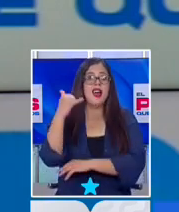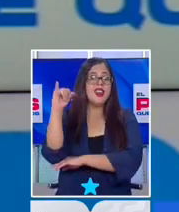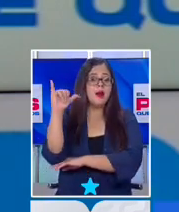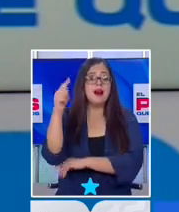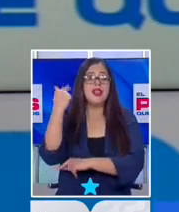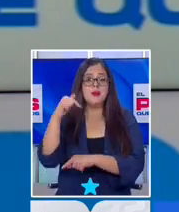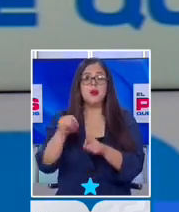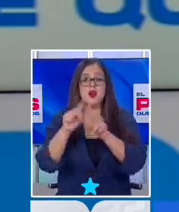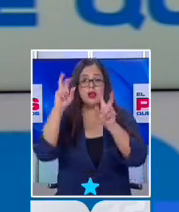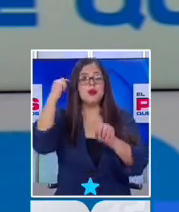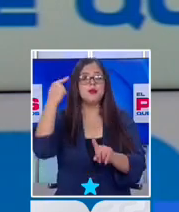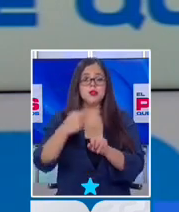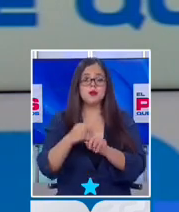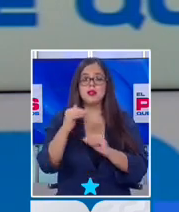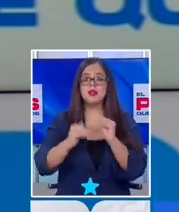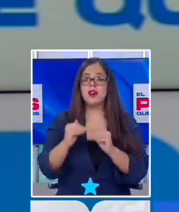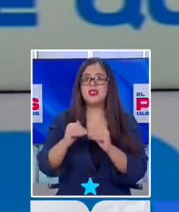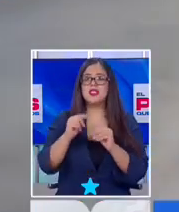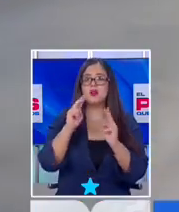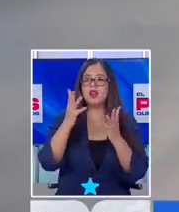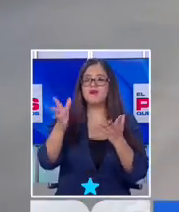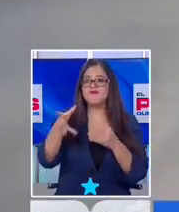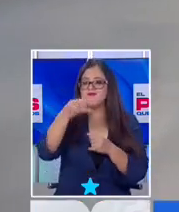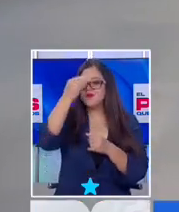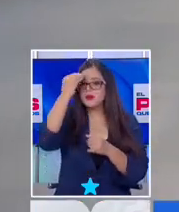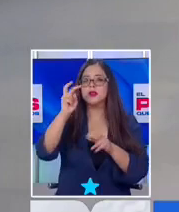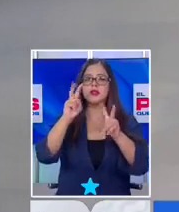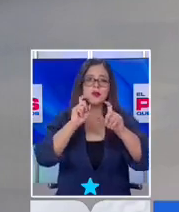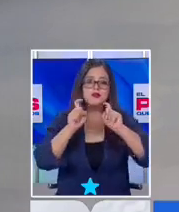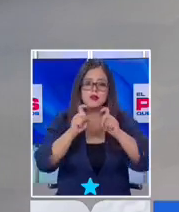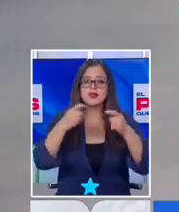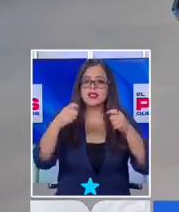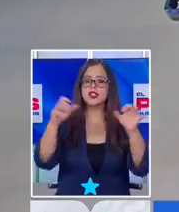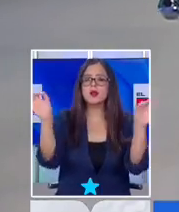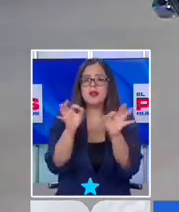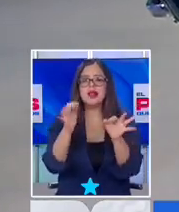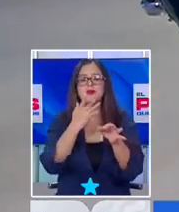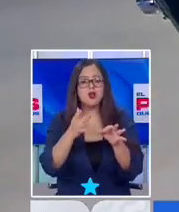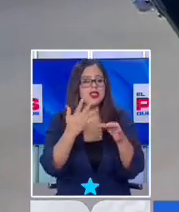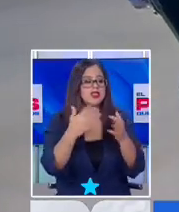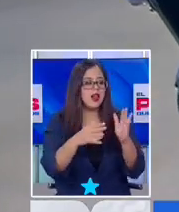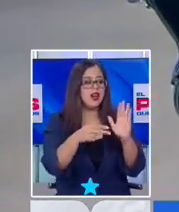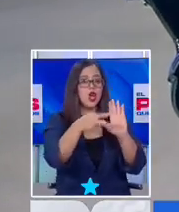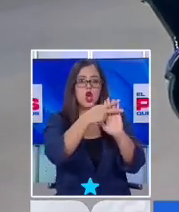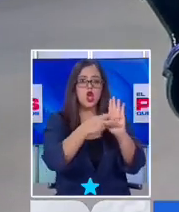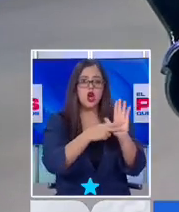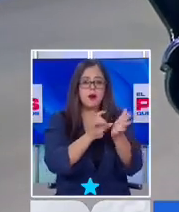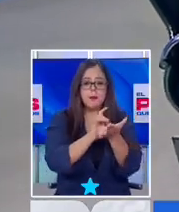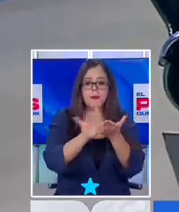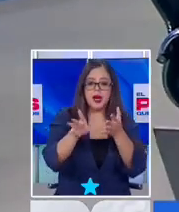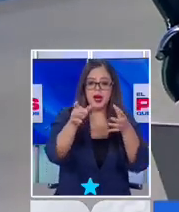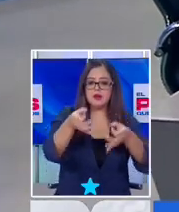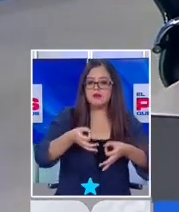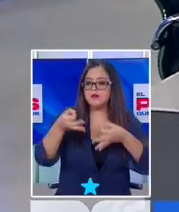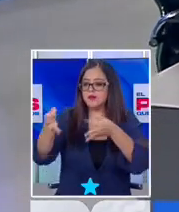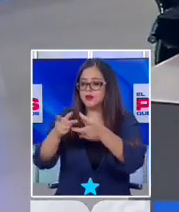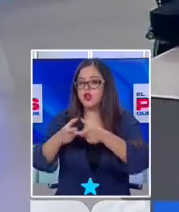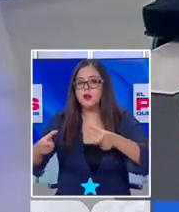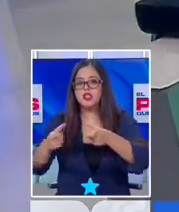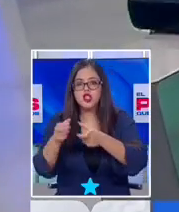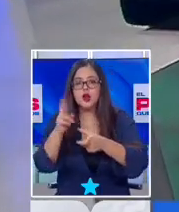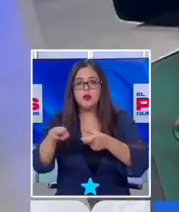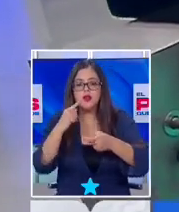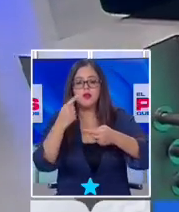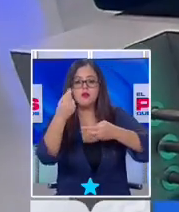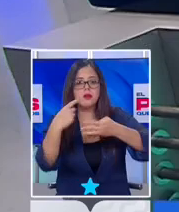nos quedamos con el globo lladó tratando siempre explicar porque vuelve a las comisiones algunas veces porque el nuevo acuerdo nunca o porque